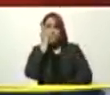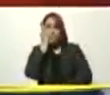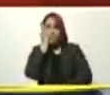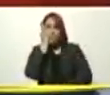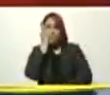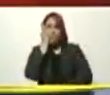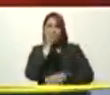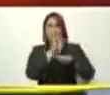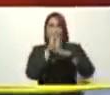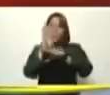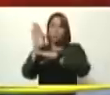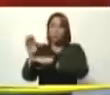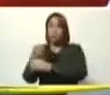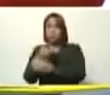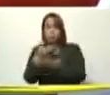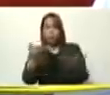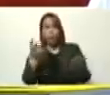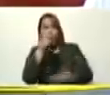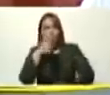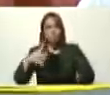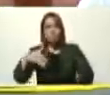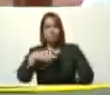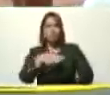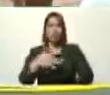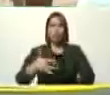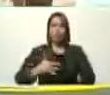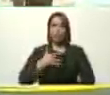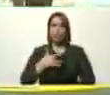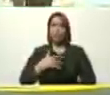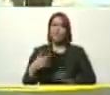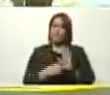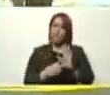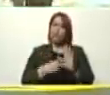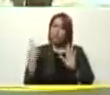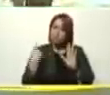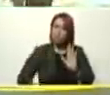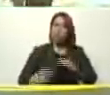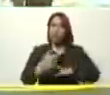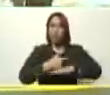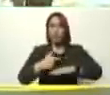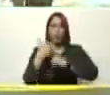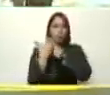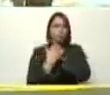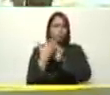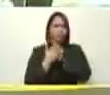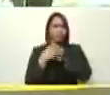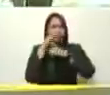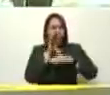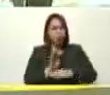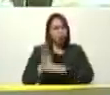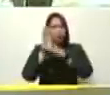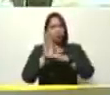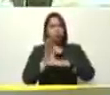ustedes. Que el pueblo sienta que de verdad tiene gobernador que lo quiera, que lo protege.